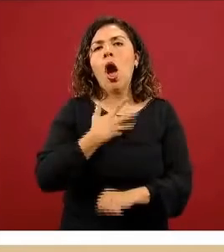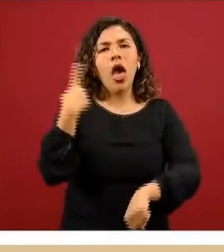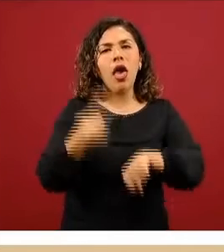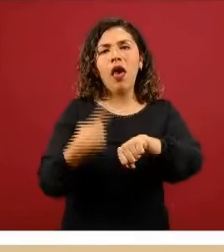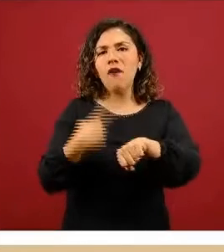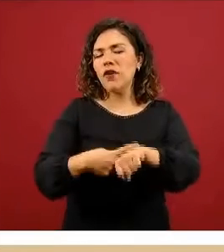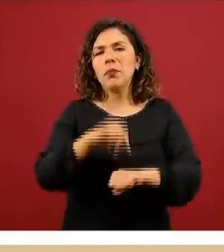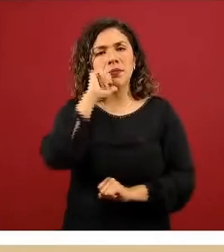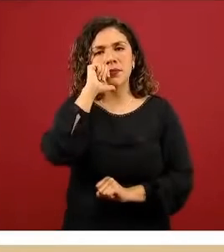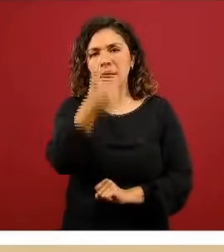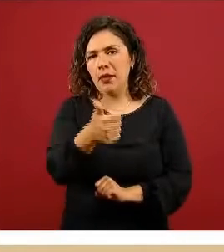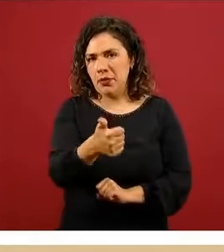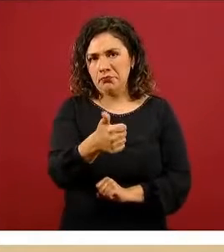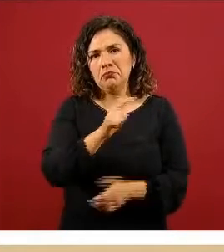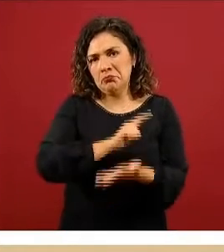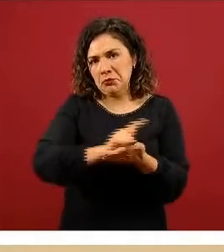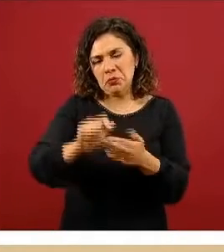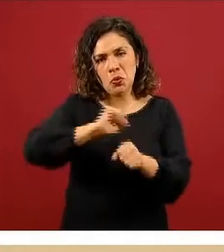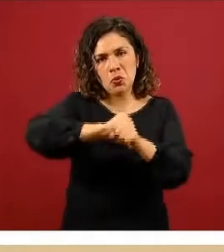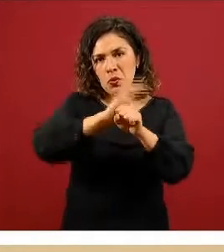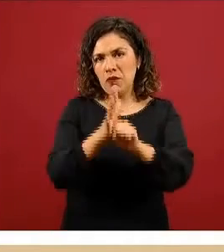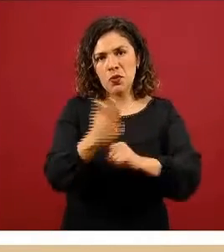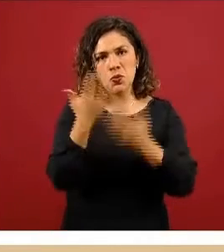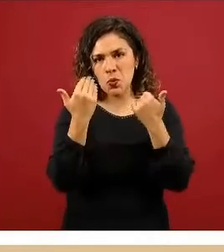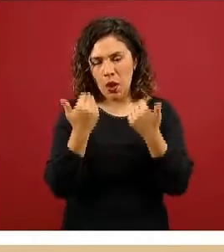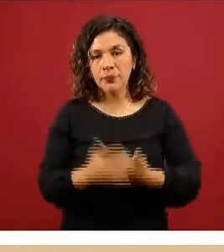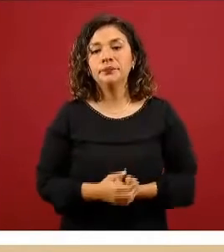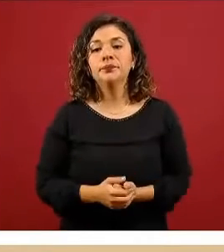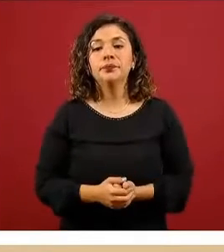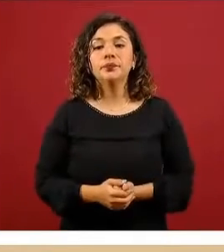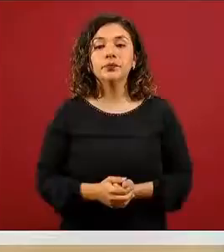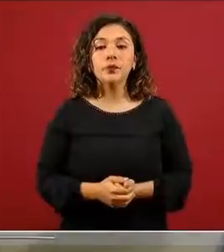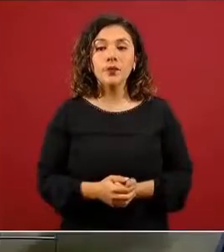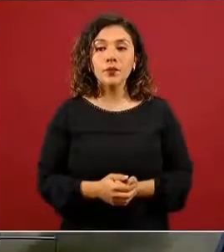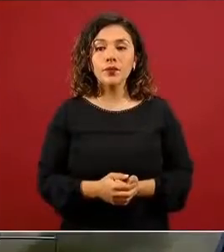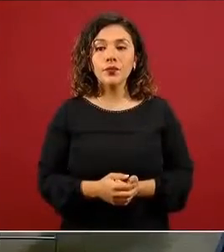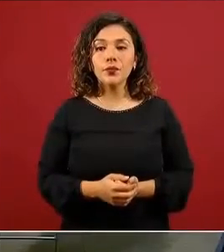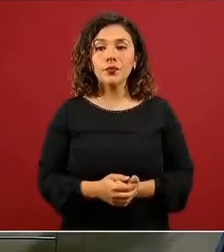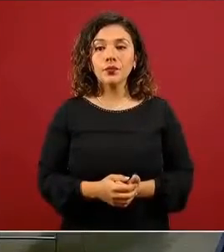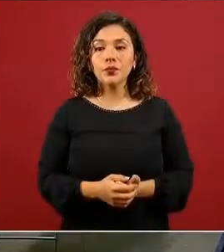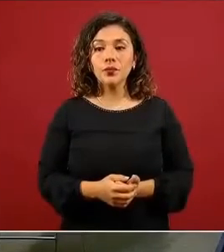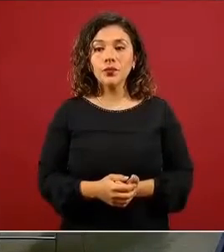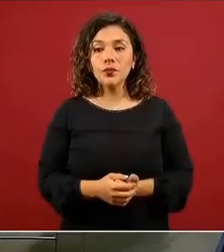tengan infección por el virus que causa COVID. La siguiente.